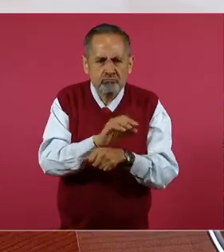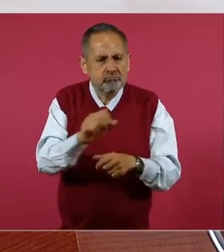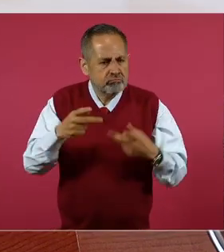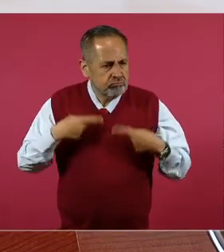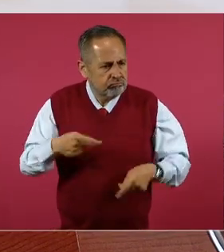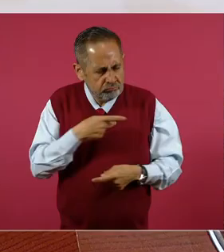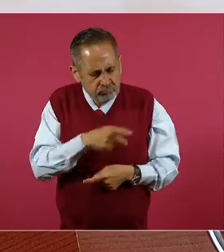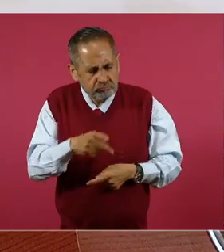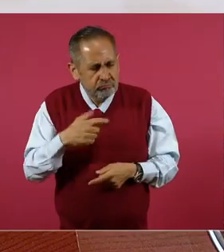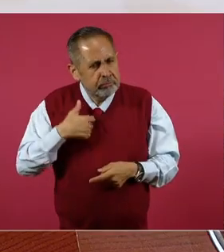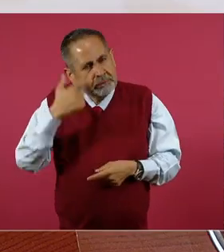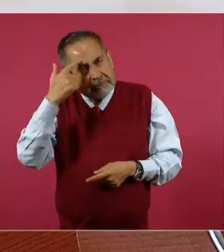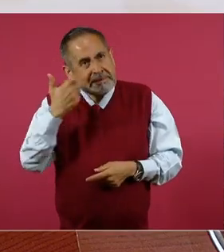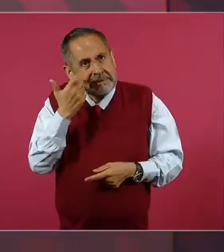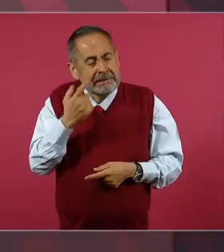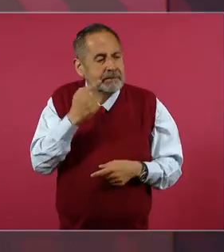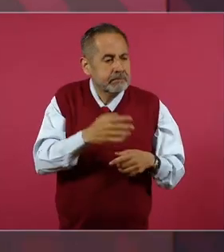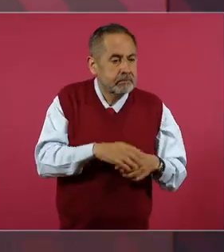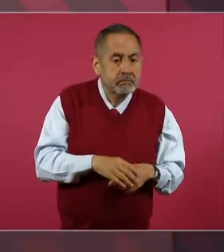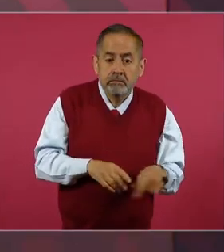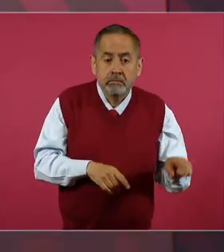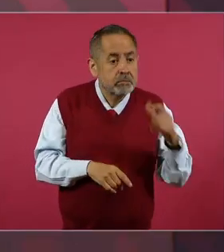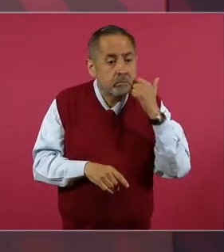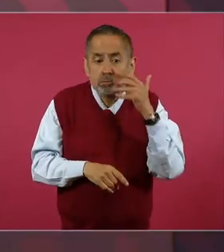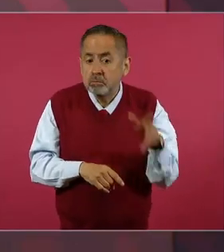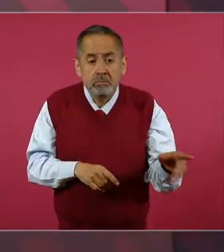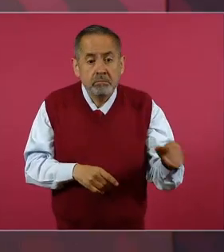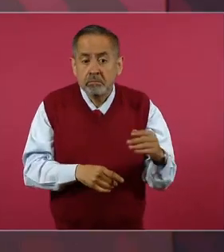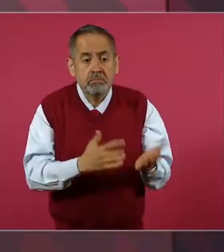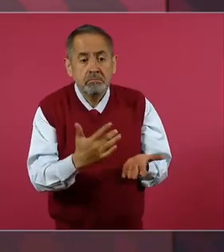pobres. Pues no quisieron